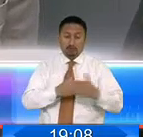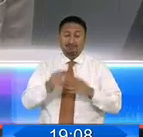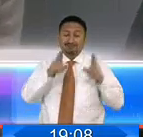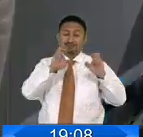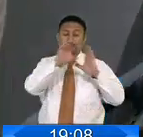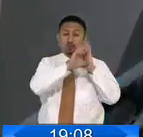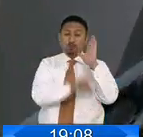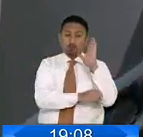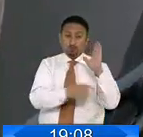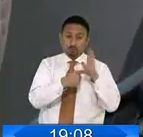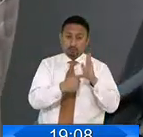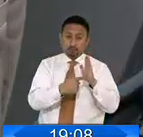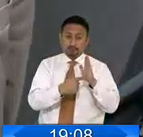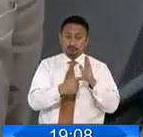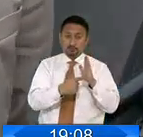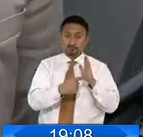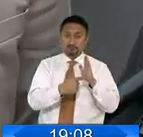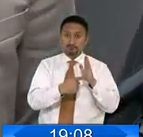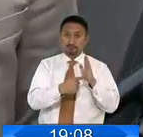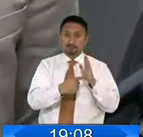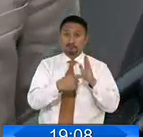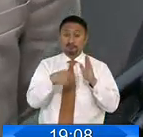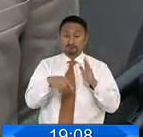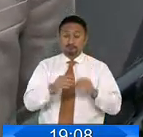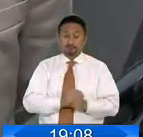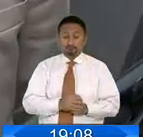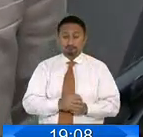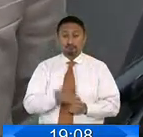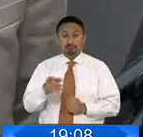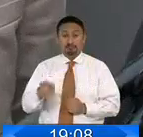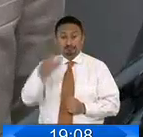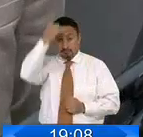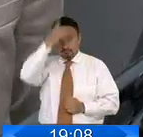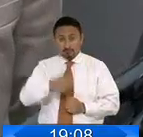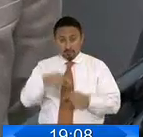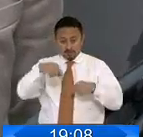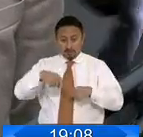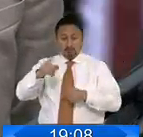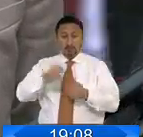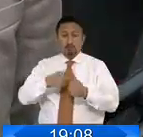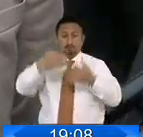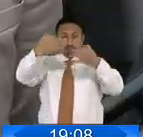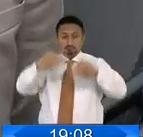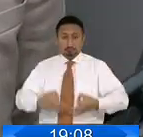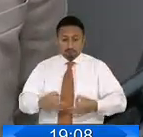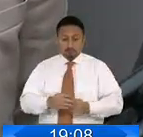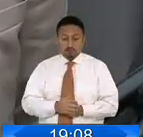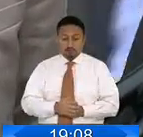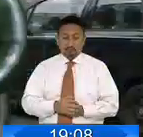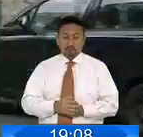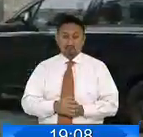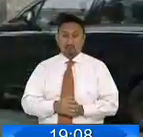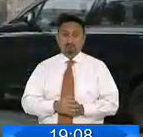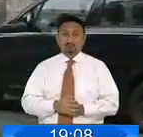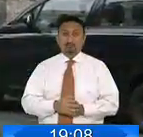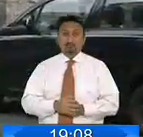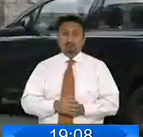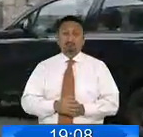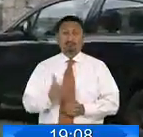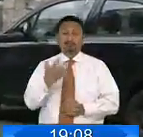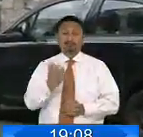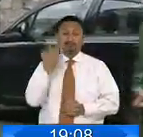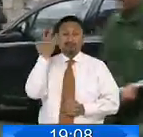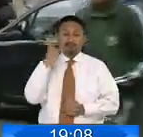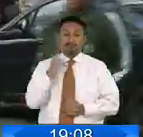se se entiende que esa sentencia debe ser cumplida aunque se haya presentado la apelación los 15